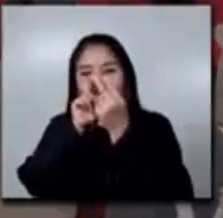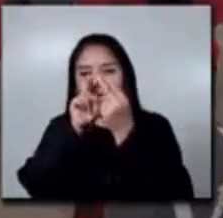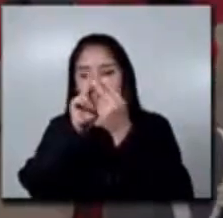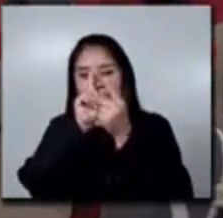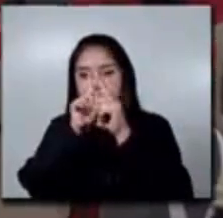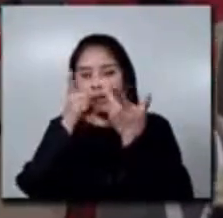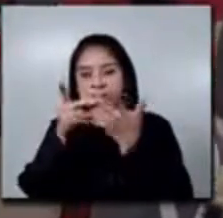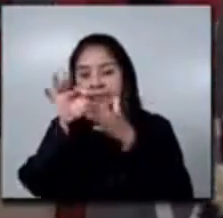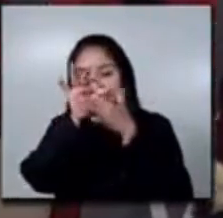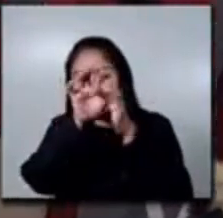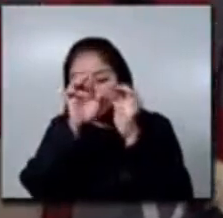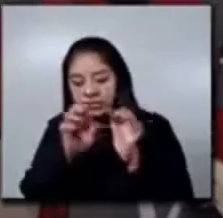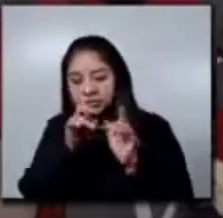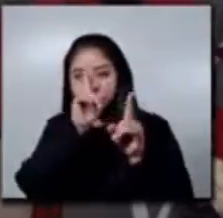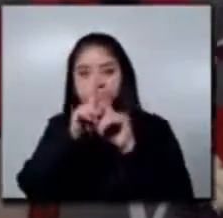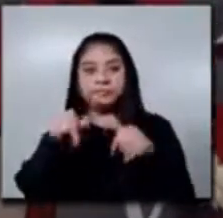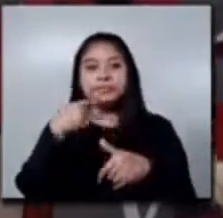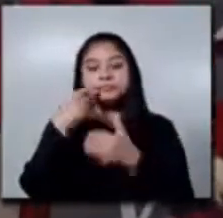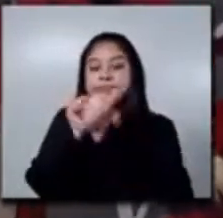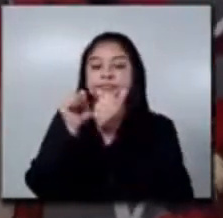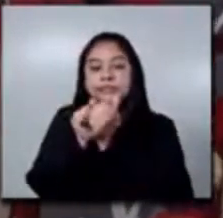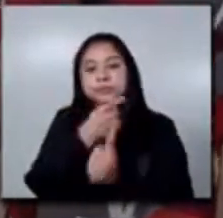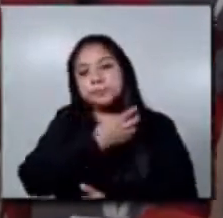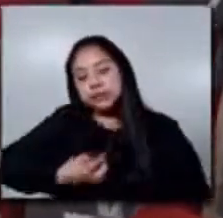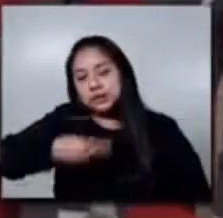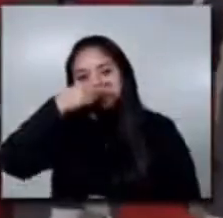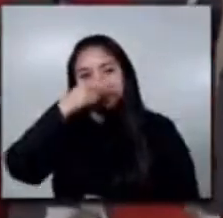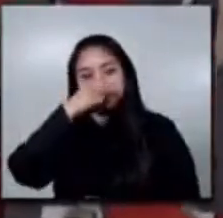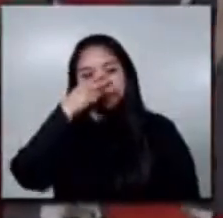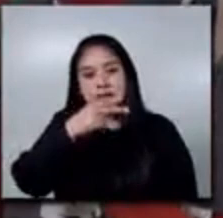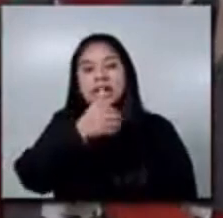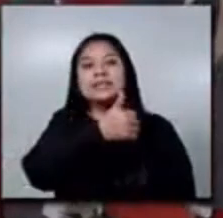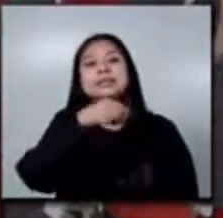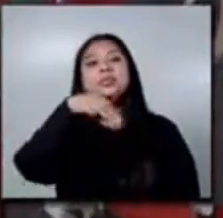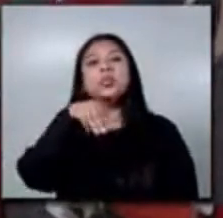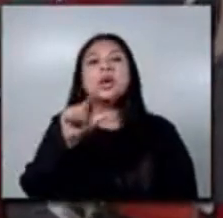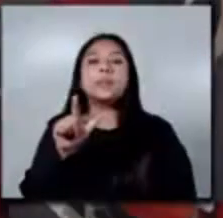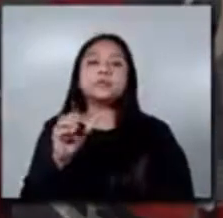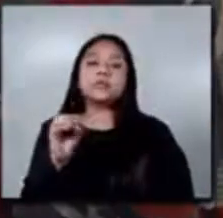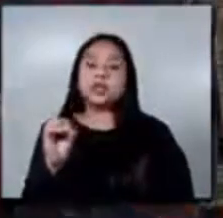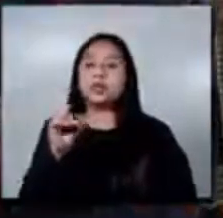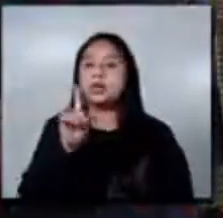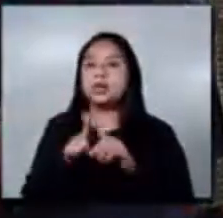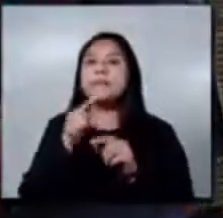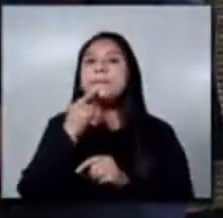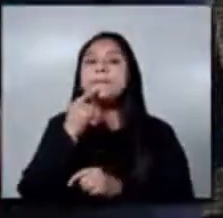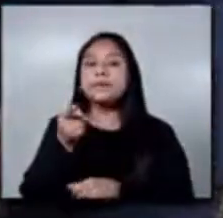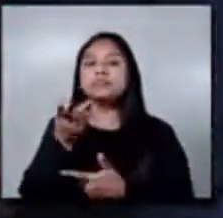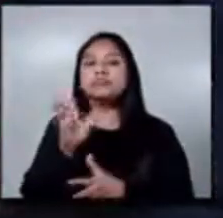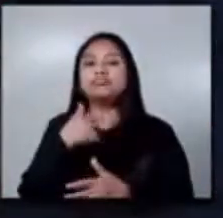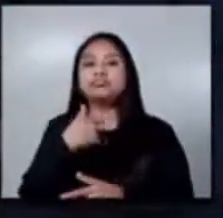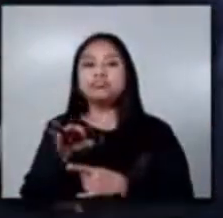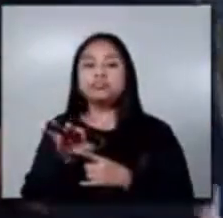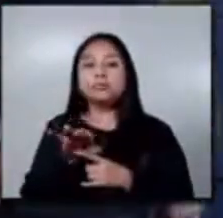que acompañan al presidente de México, Andrés Manuel López Obrador. Entre ellos podemos mencionar